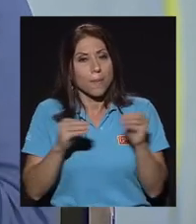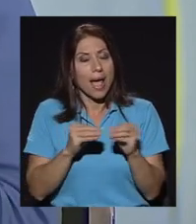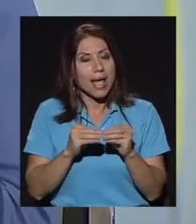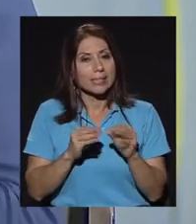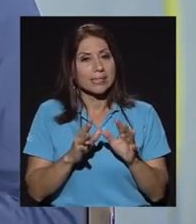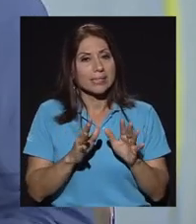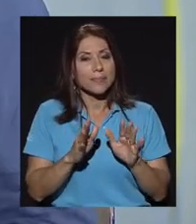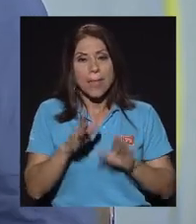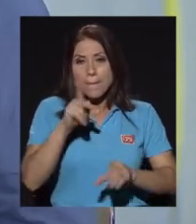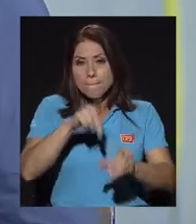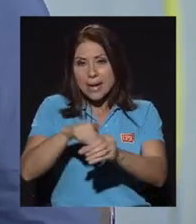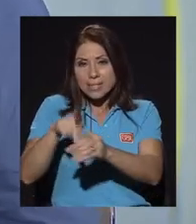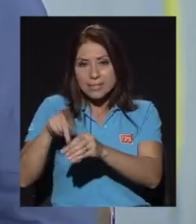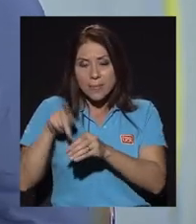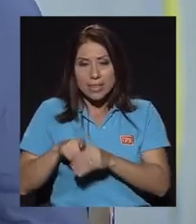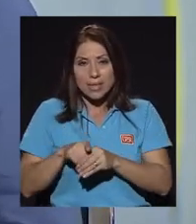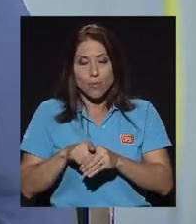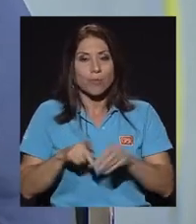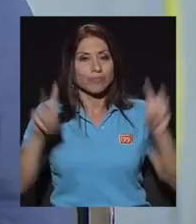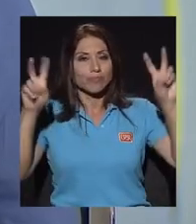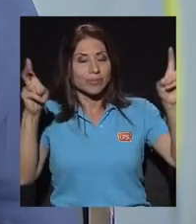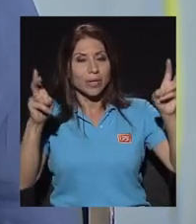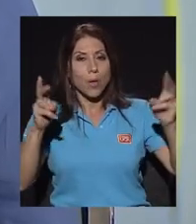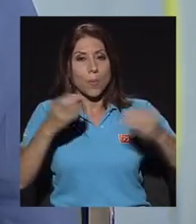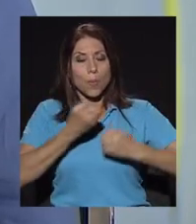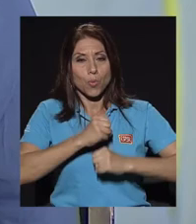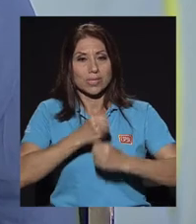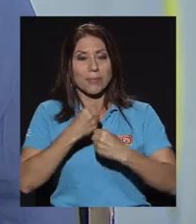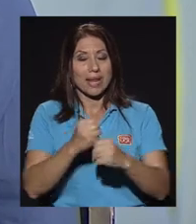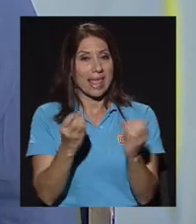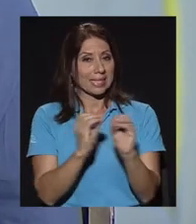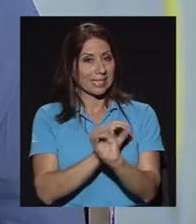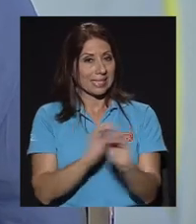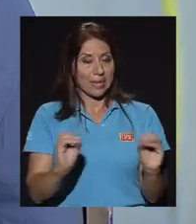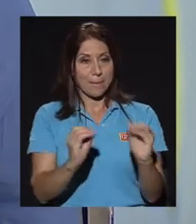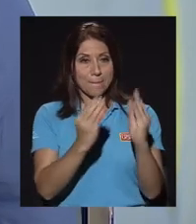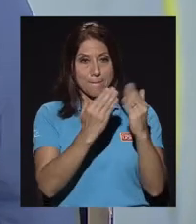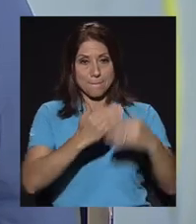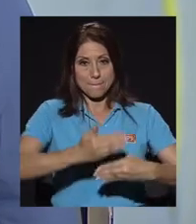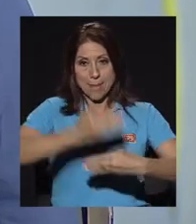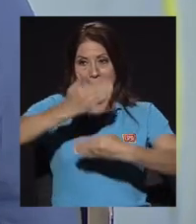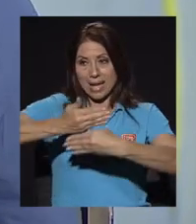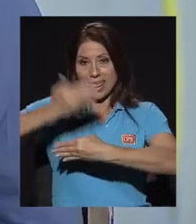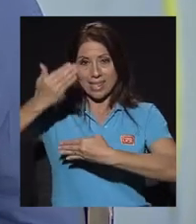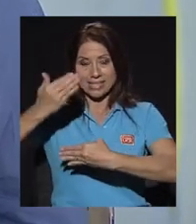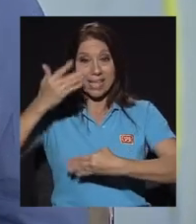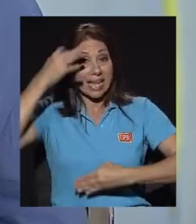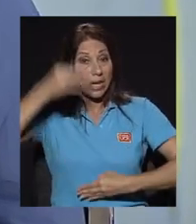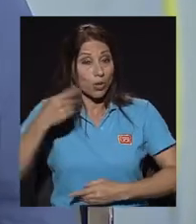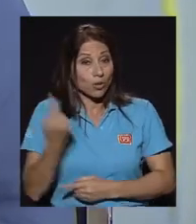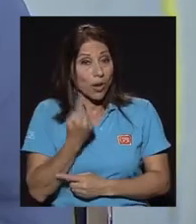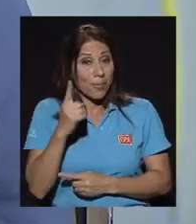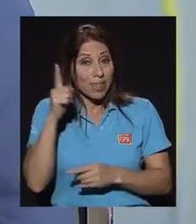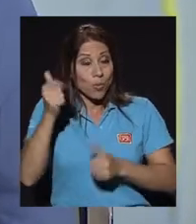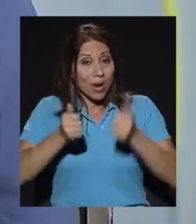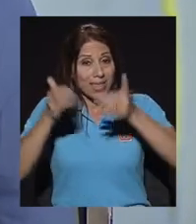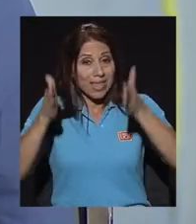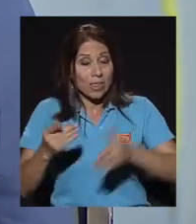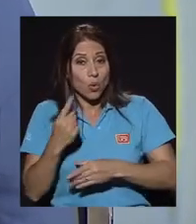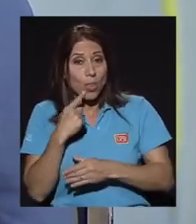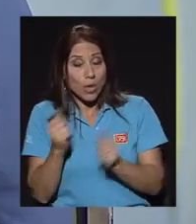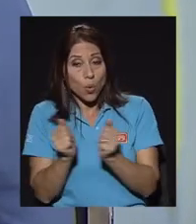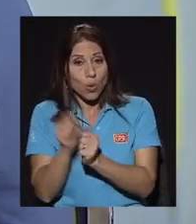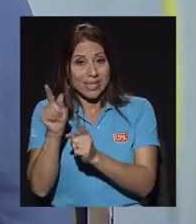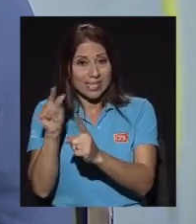más participativo, que es una municipalidad sin paredes. Creo que en ese sentido, si efectivamente solo un candidato lo dijo en esas palabras, los